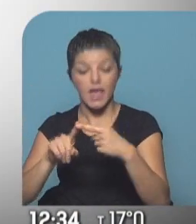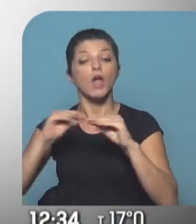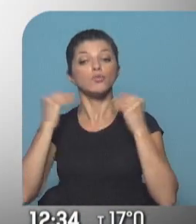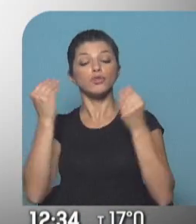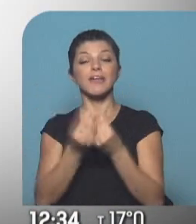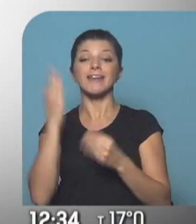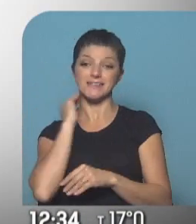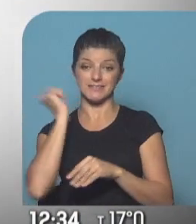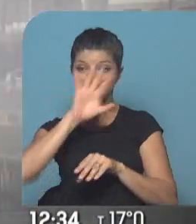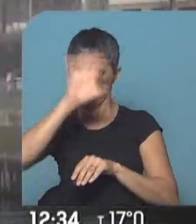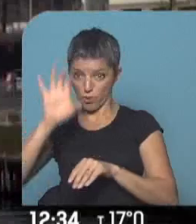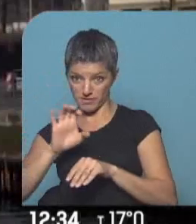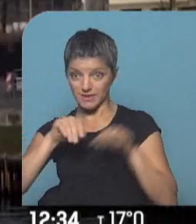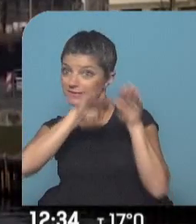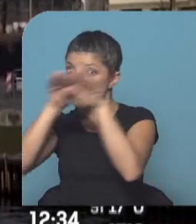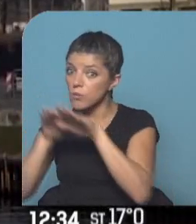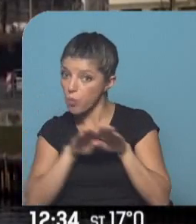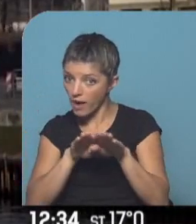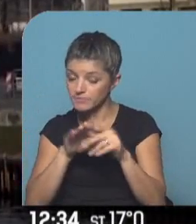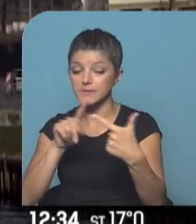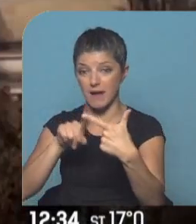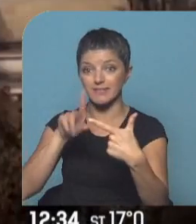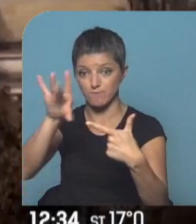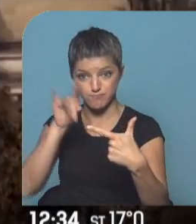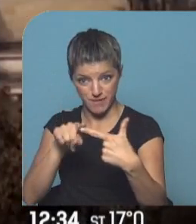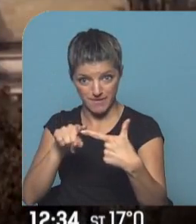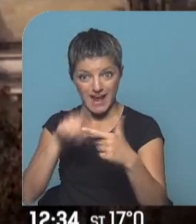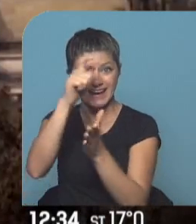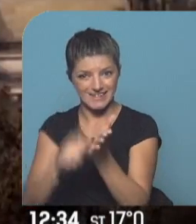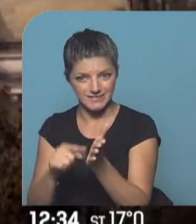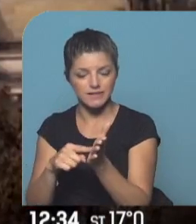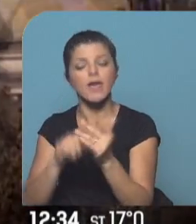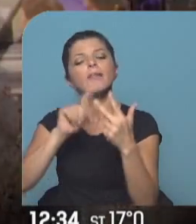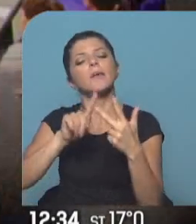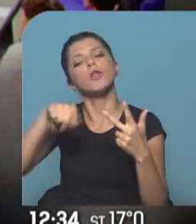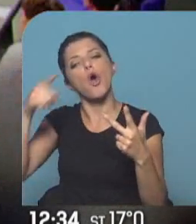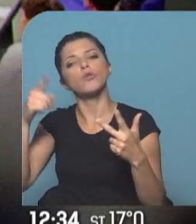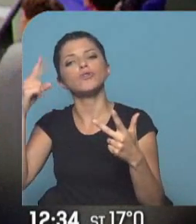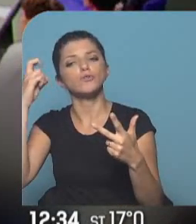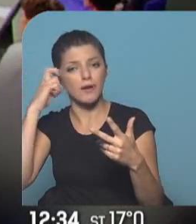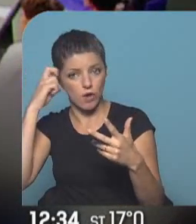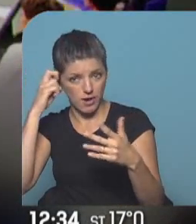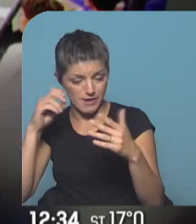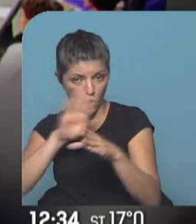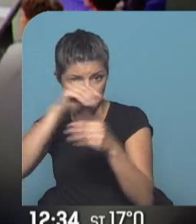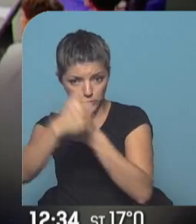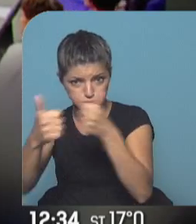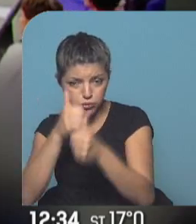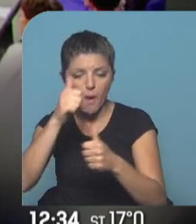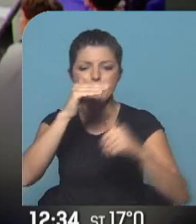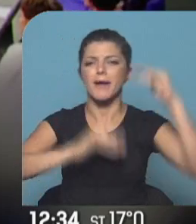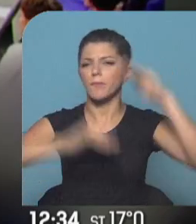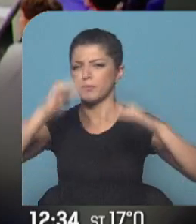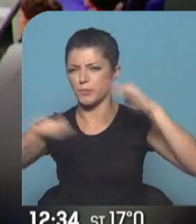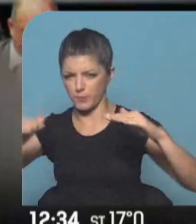16 estados federales de Alemania. Además, algunas bancas extras se suman en el conteo final para balancear las